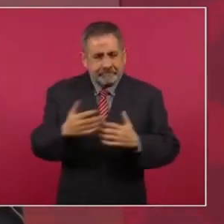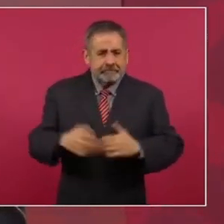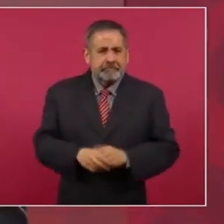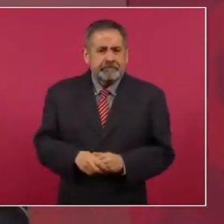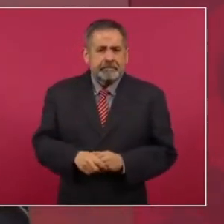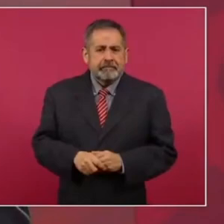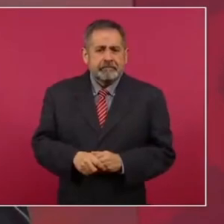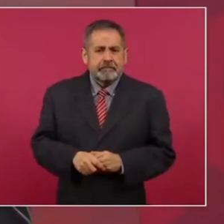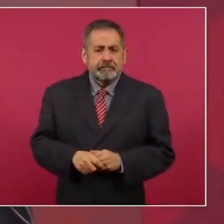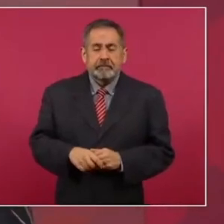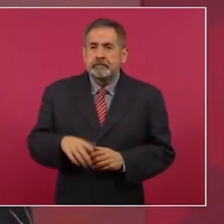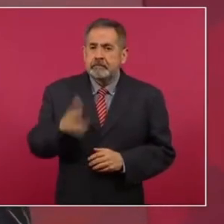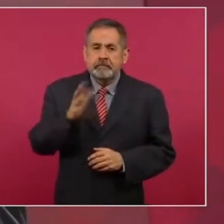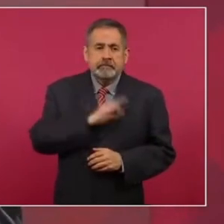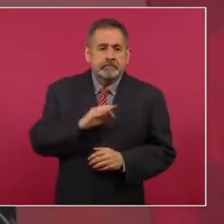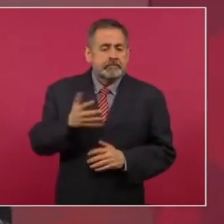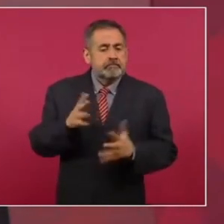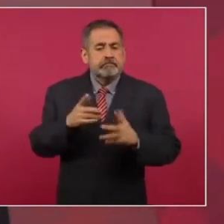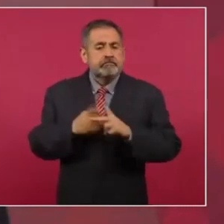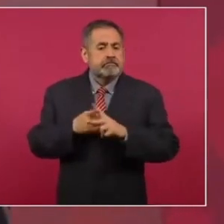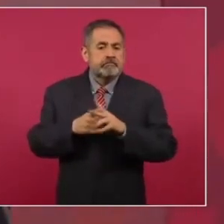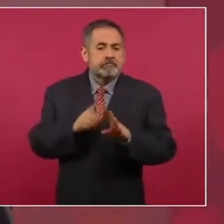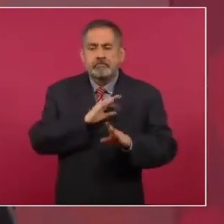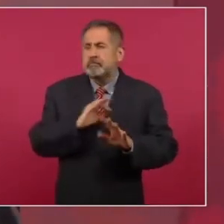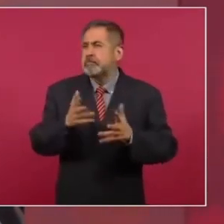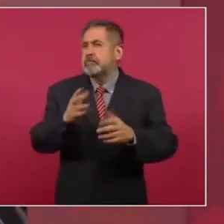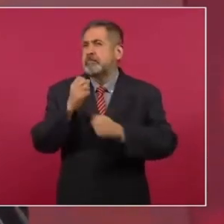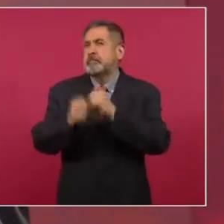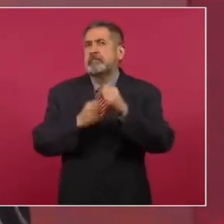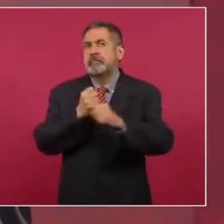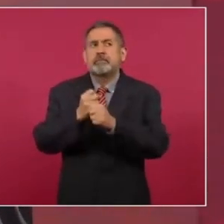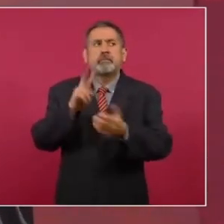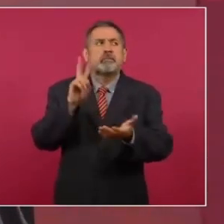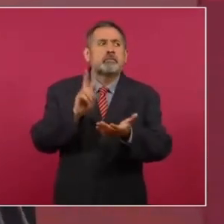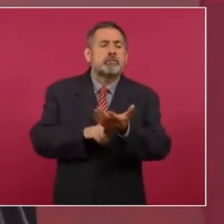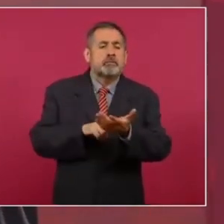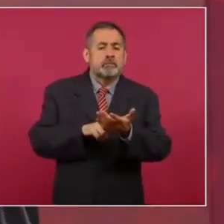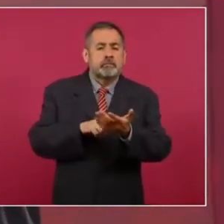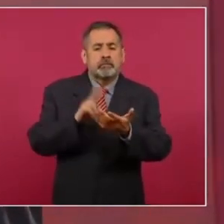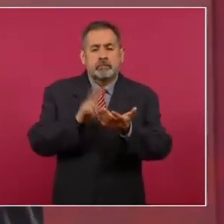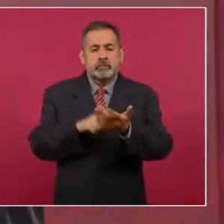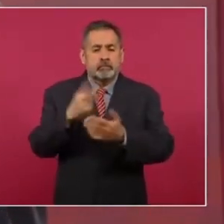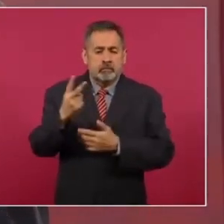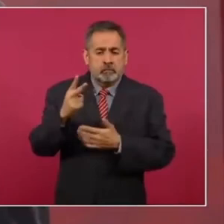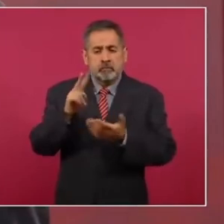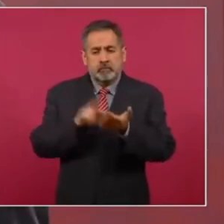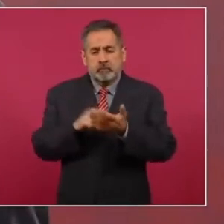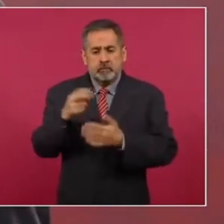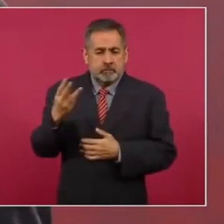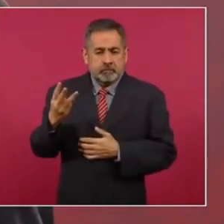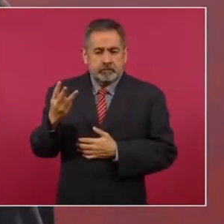Y se calculaba, estoy hablando del 2002, 2003,